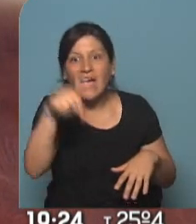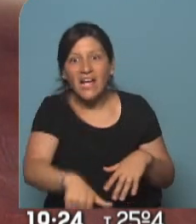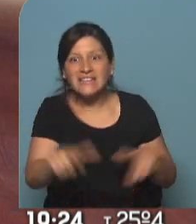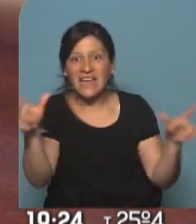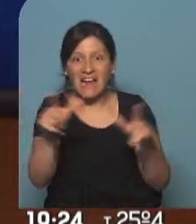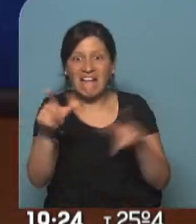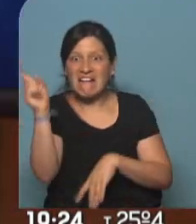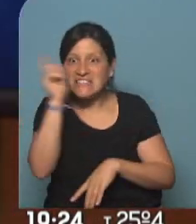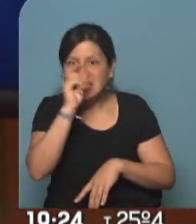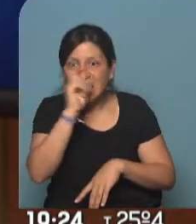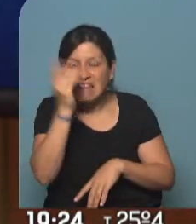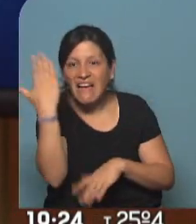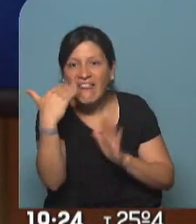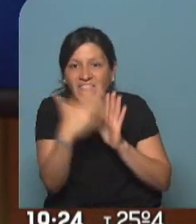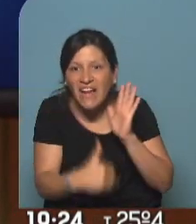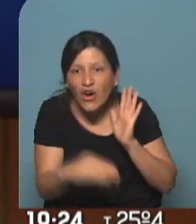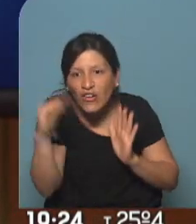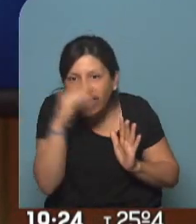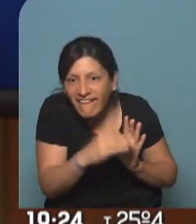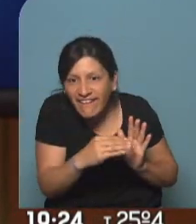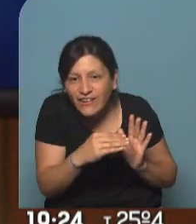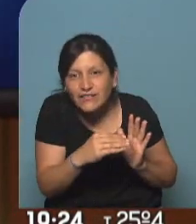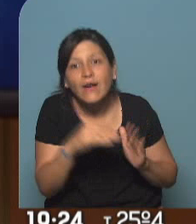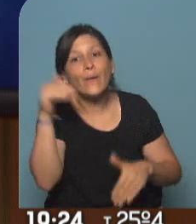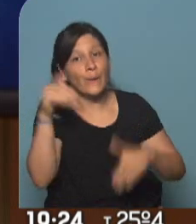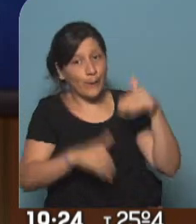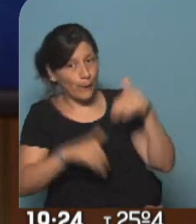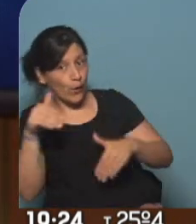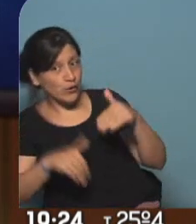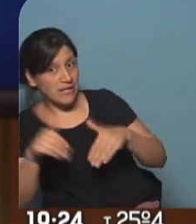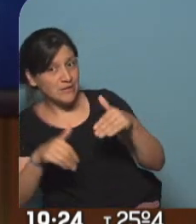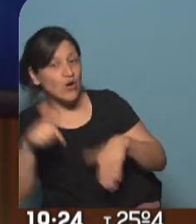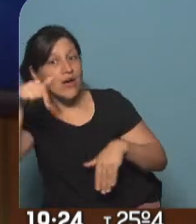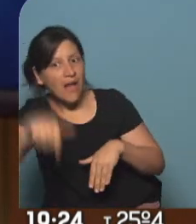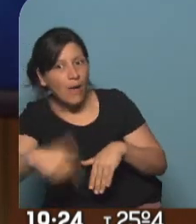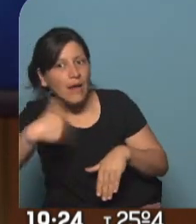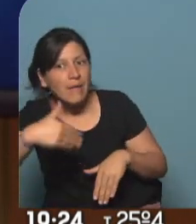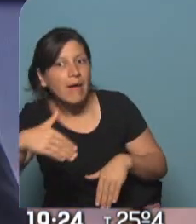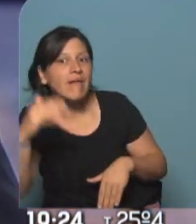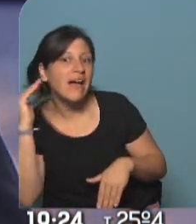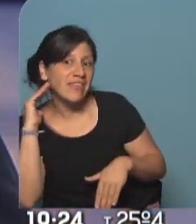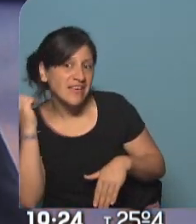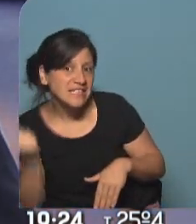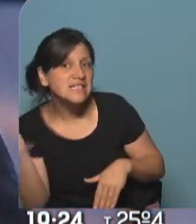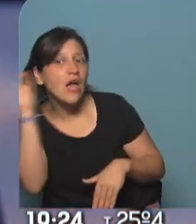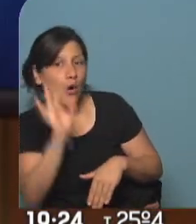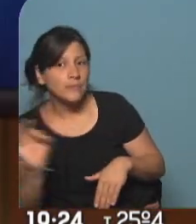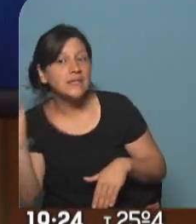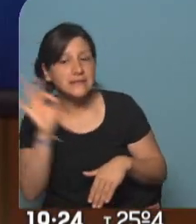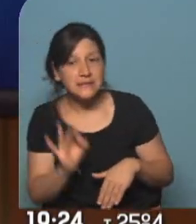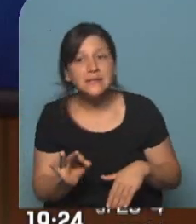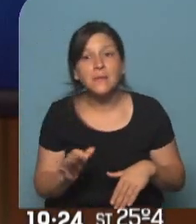negro por ejemplo de manera tal que la votación que ahora es a los 16 votan a las 16 es una optativa a